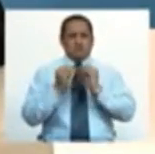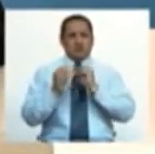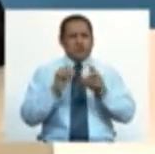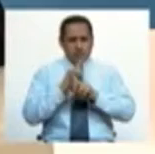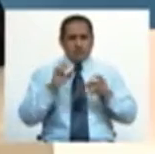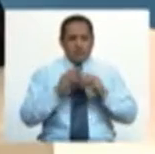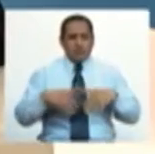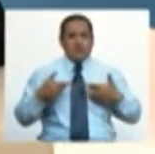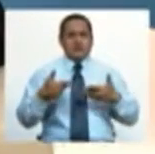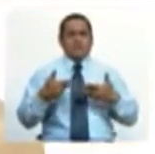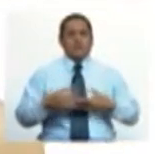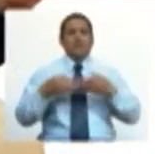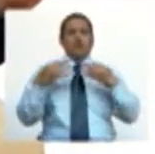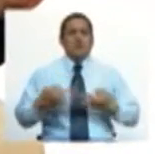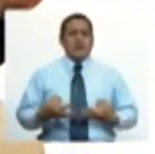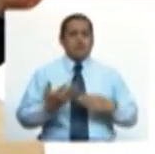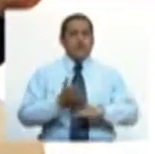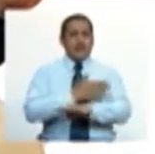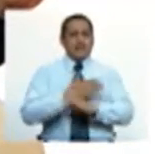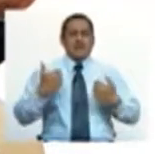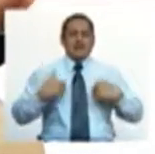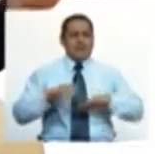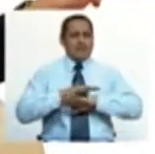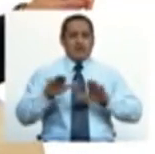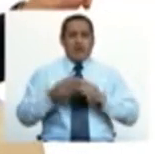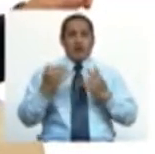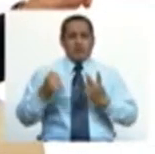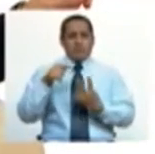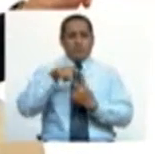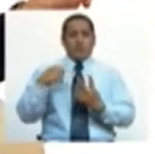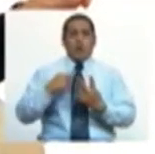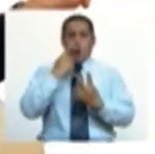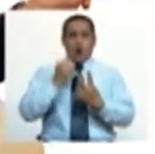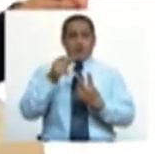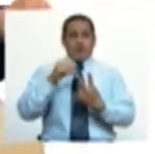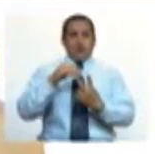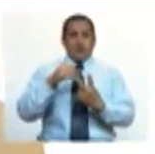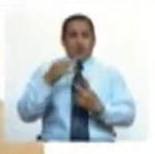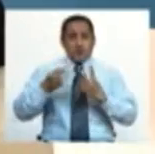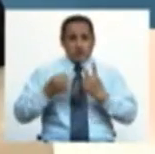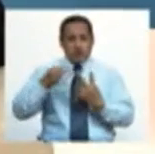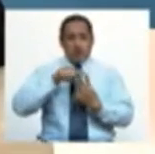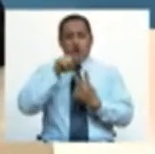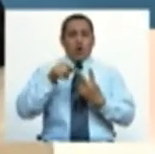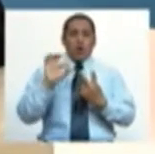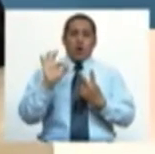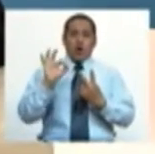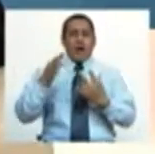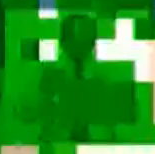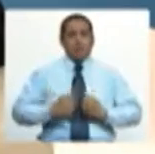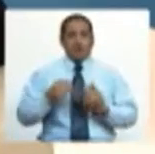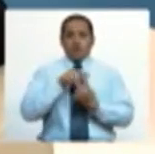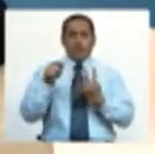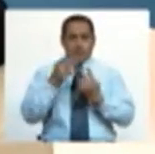conveniente superar. Formalismo que ya queda un poco de lado con esta jurisprudencia. Sí, porque lo que hace el